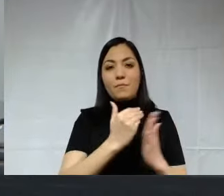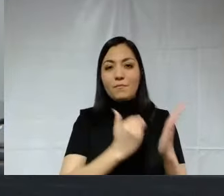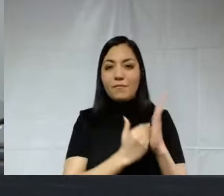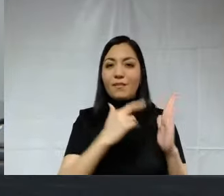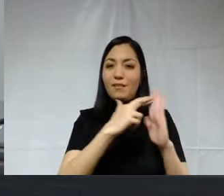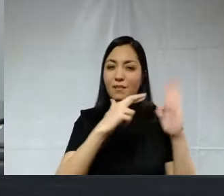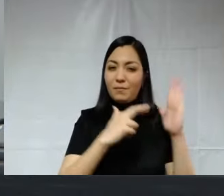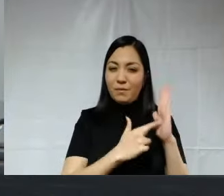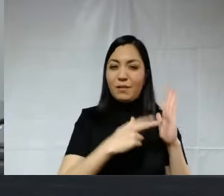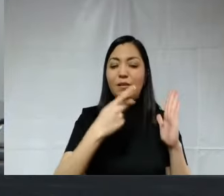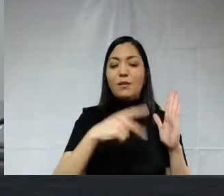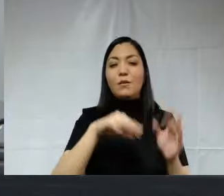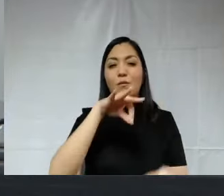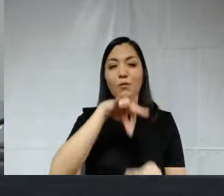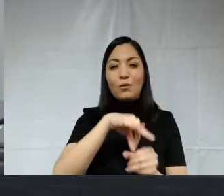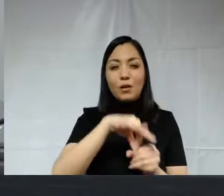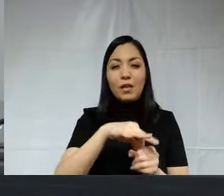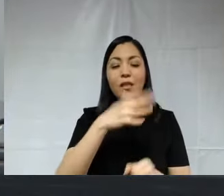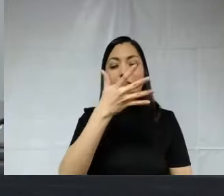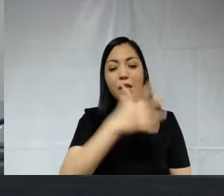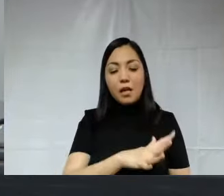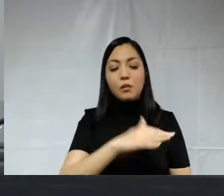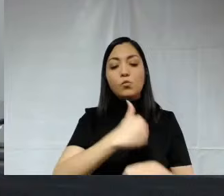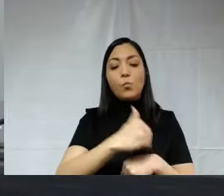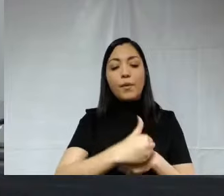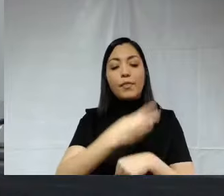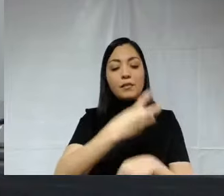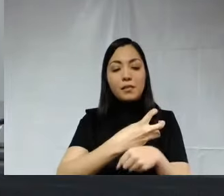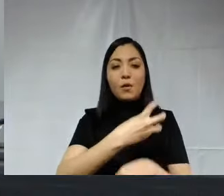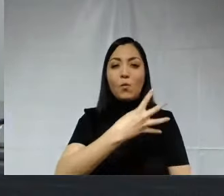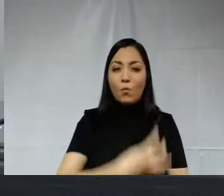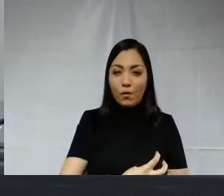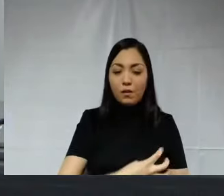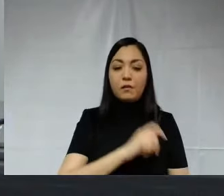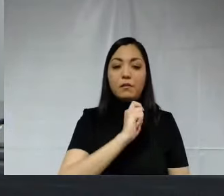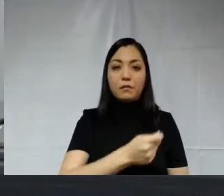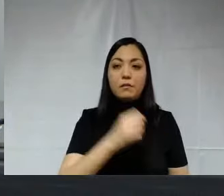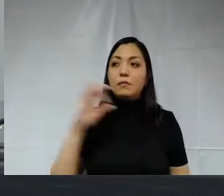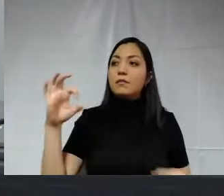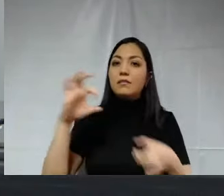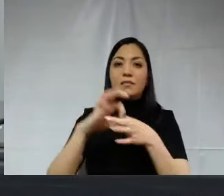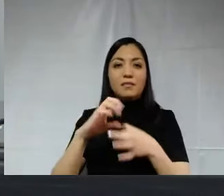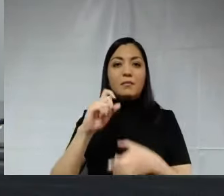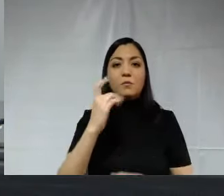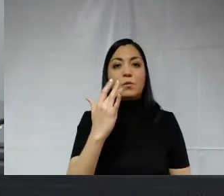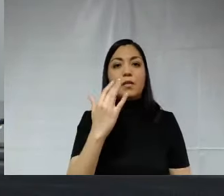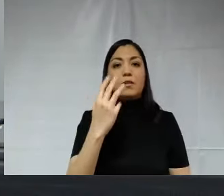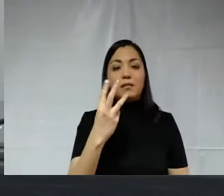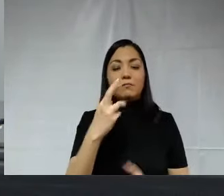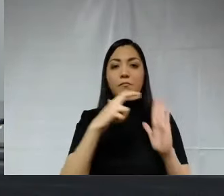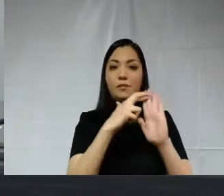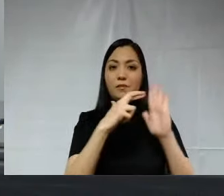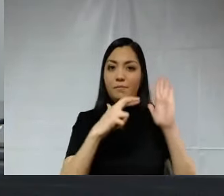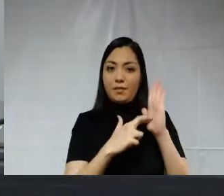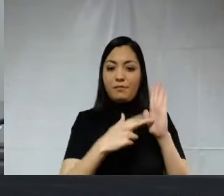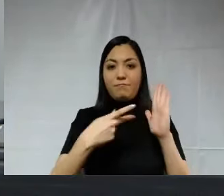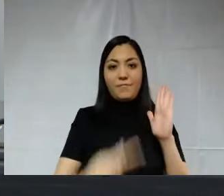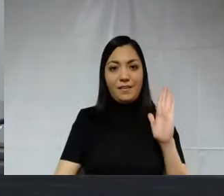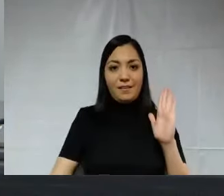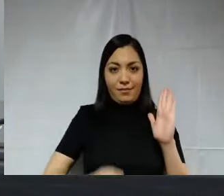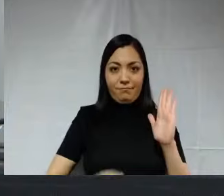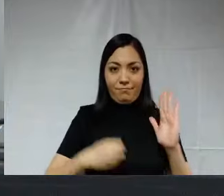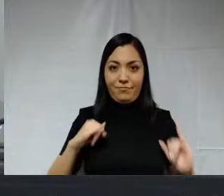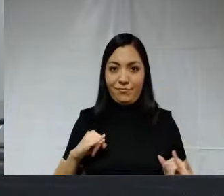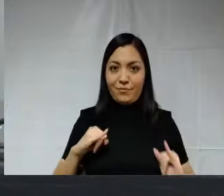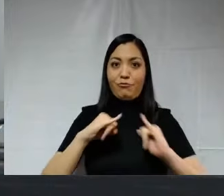cuarta en relación con el 53 del reglamento de sesiones del Consejo general de este instituto electoral se registra la asistencia a la presente